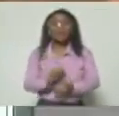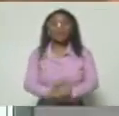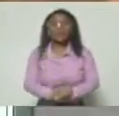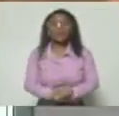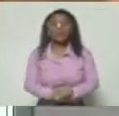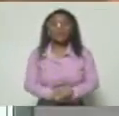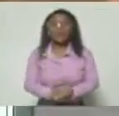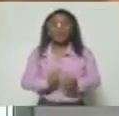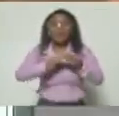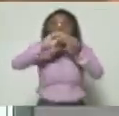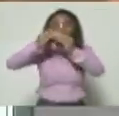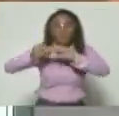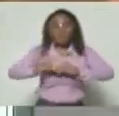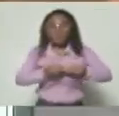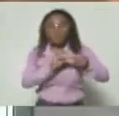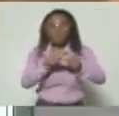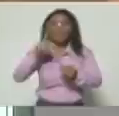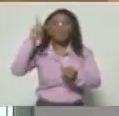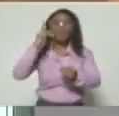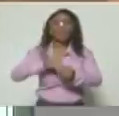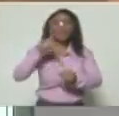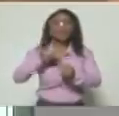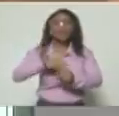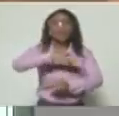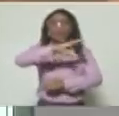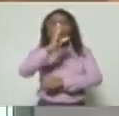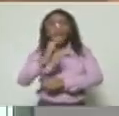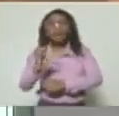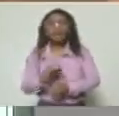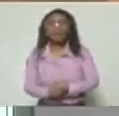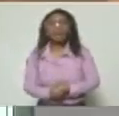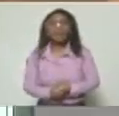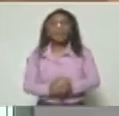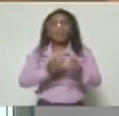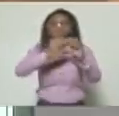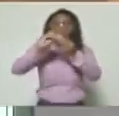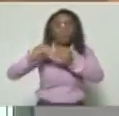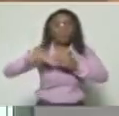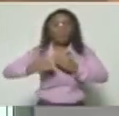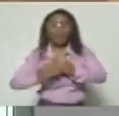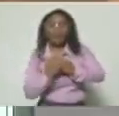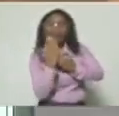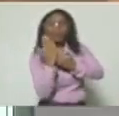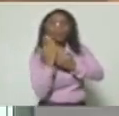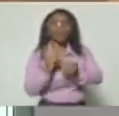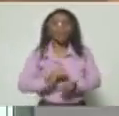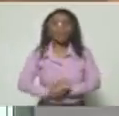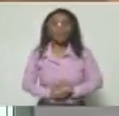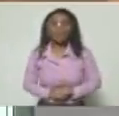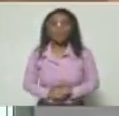con la creación de Petrocaribe, con la creación del ALBA,